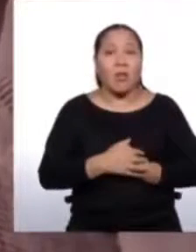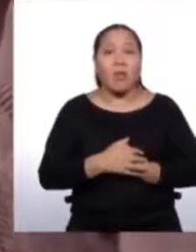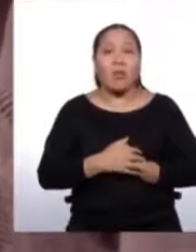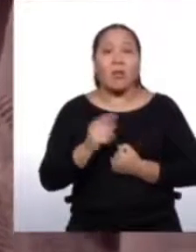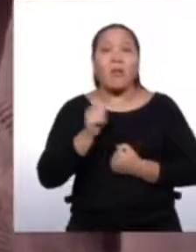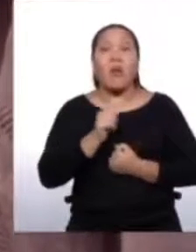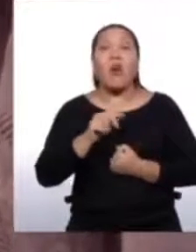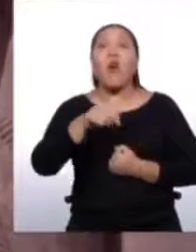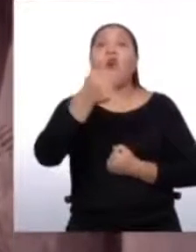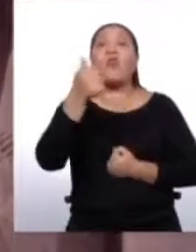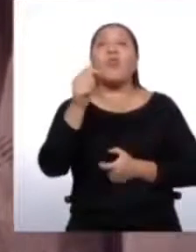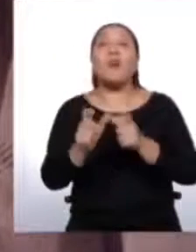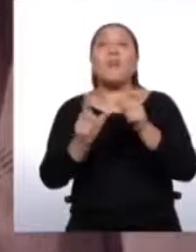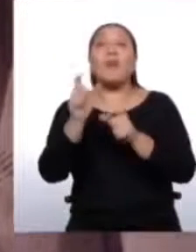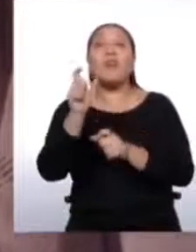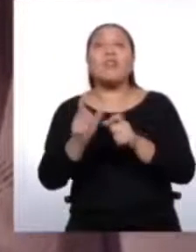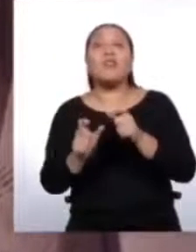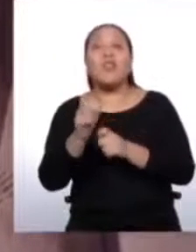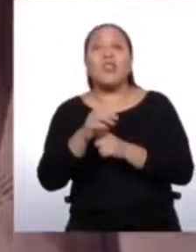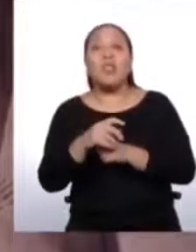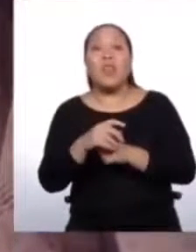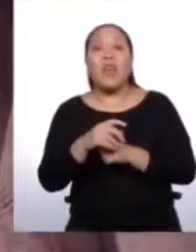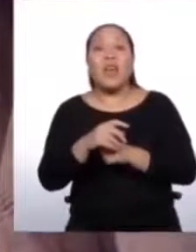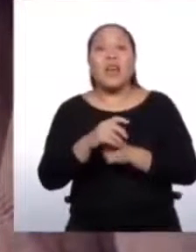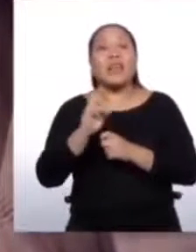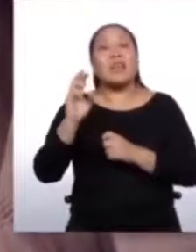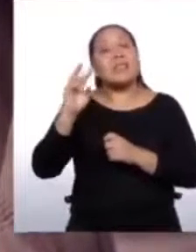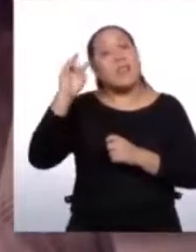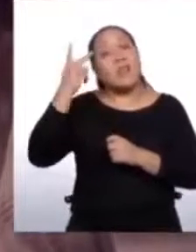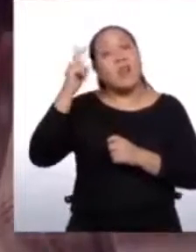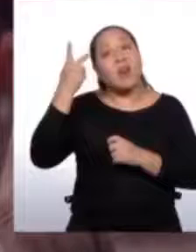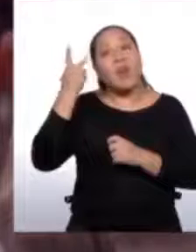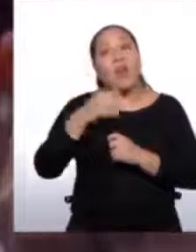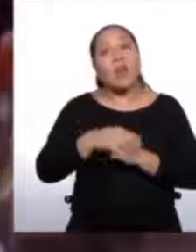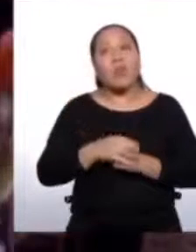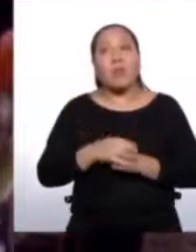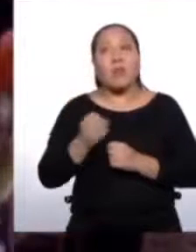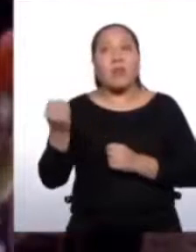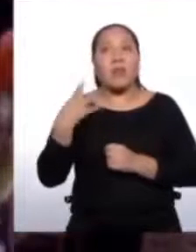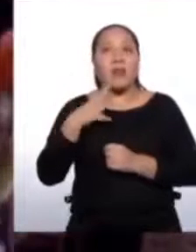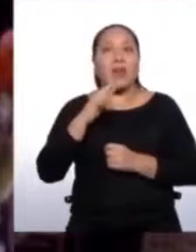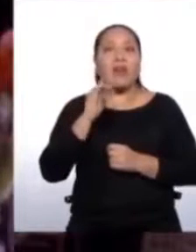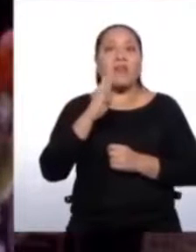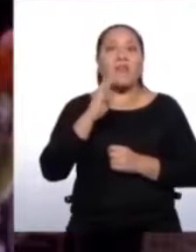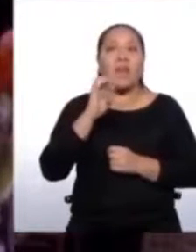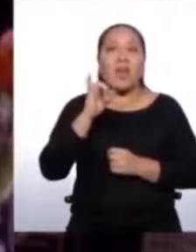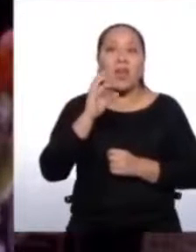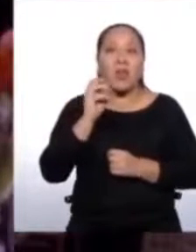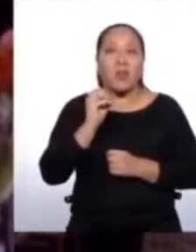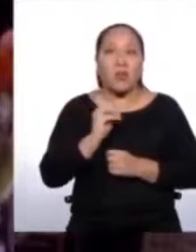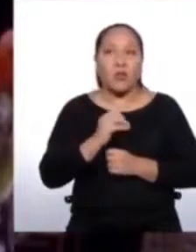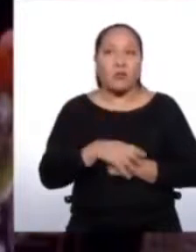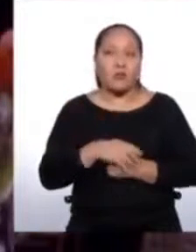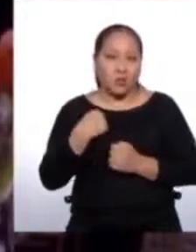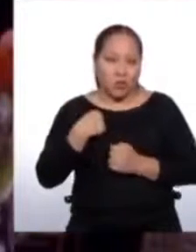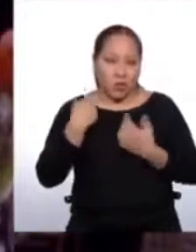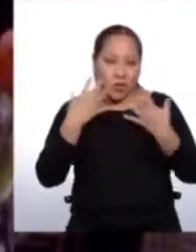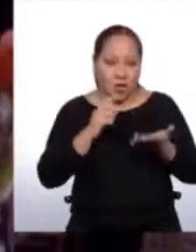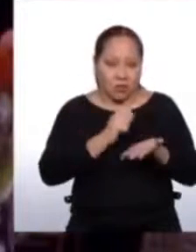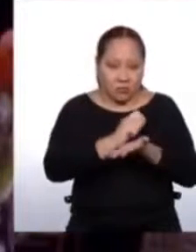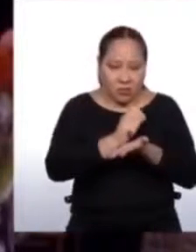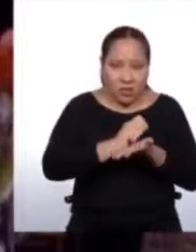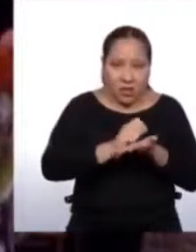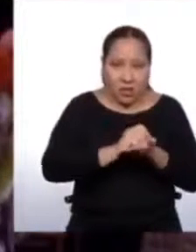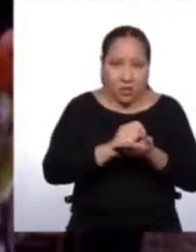Borges y se le había hecho una confusión de nombres y me había dicho que se había muerto Julio Ramón Ribeiro. Entonces, como yo tenía el texto